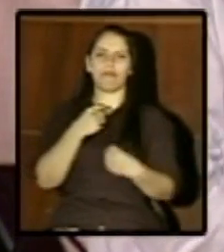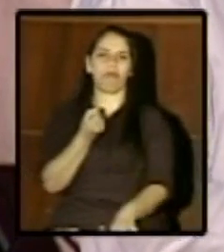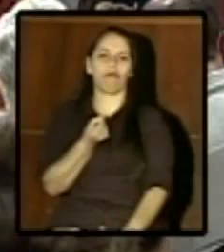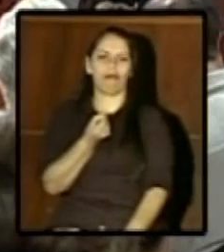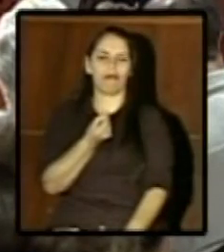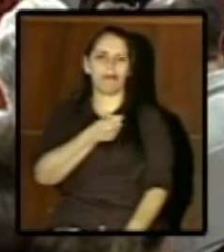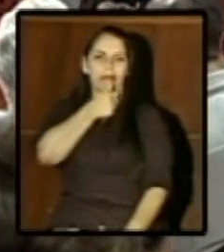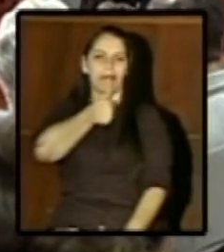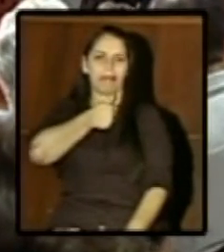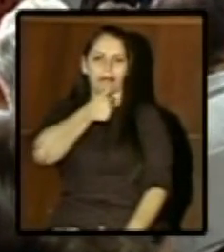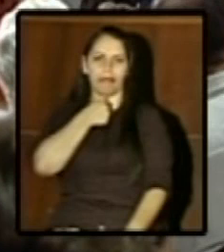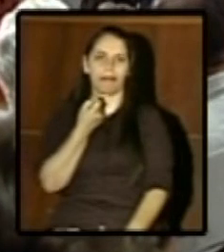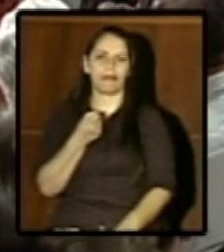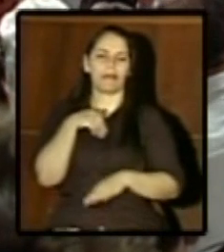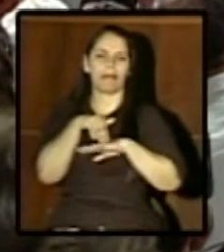bajo.